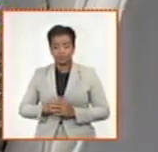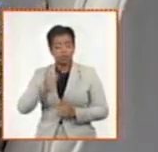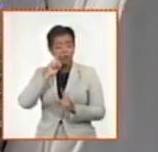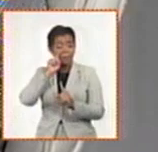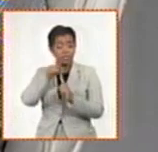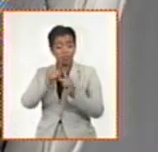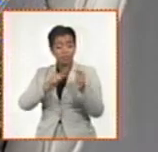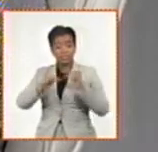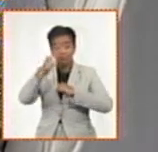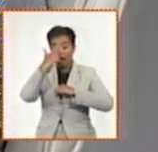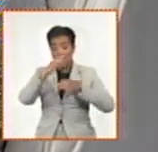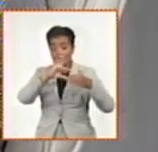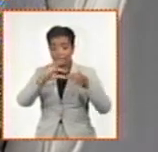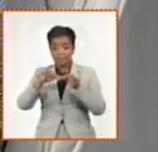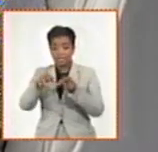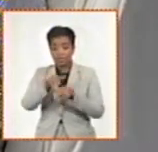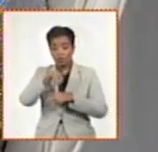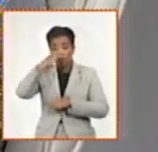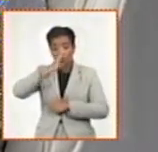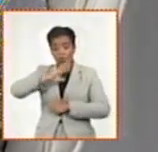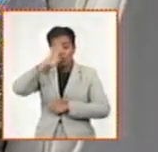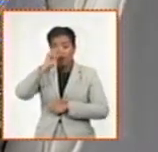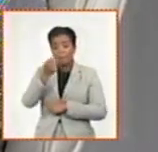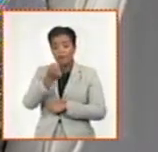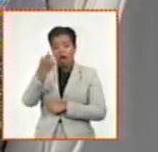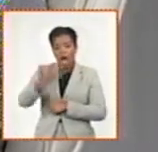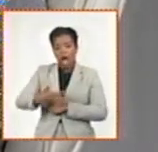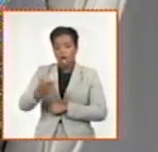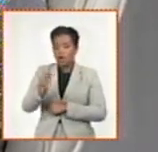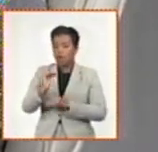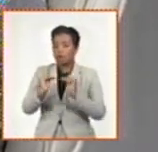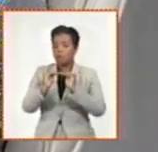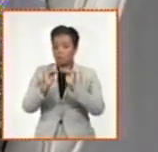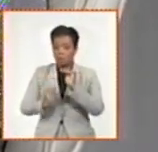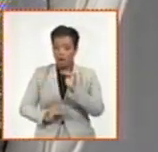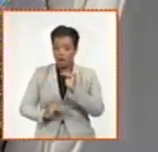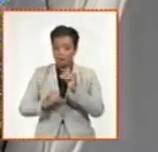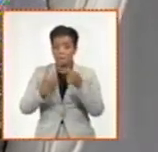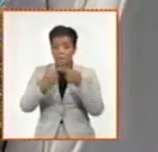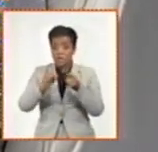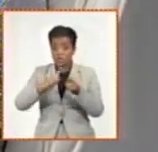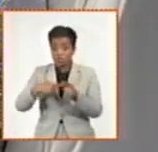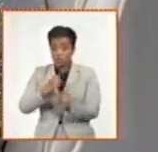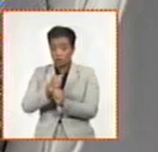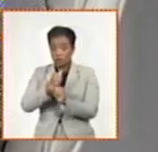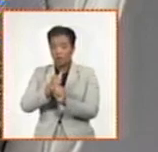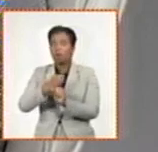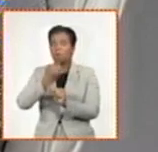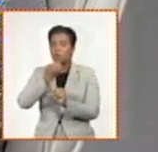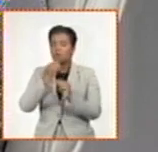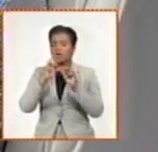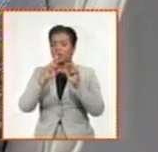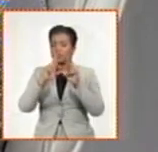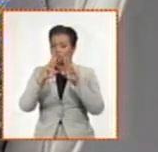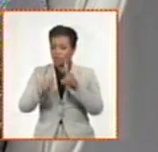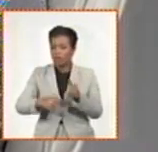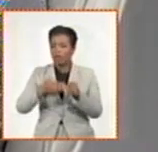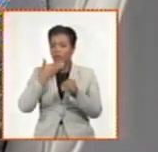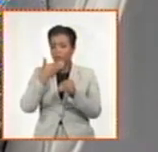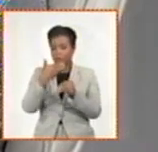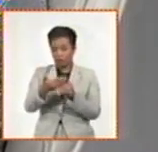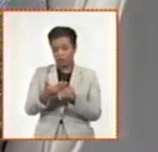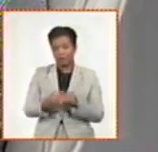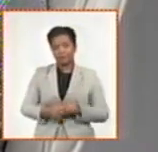campesino artemiseño y de Cuba no es que le suba el precio, es que le bajen los insumos, pero realmente con la agroecología sí podemos tener muchos resultados, de hecho lo